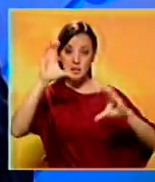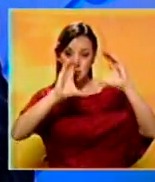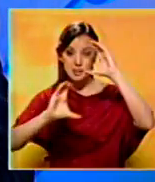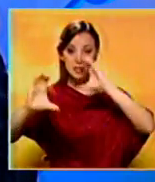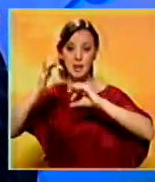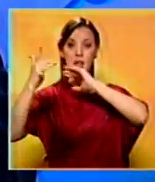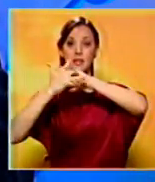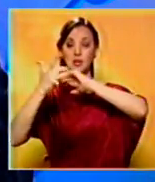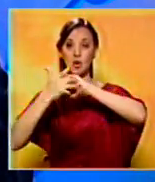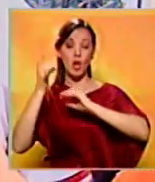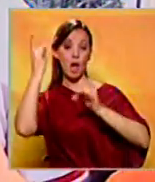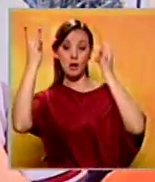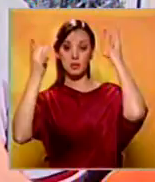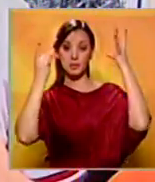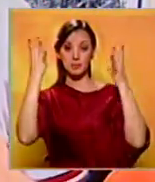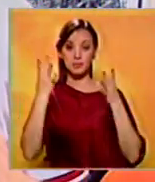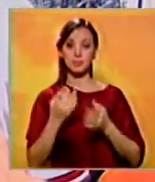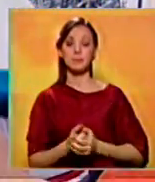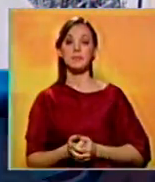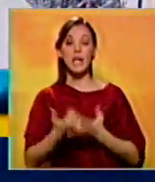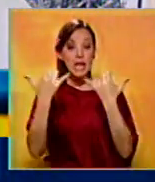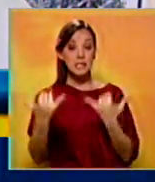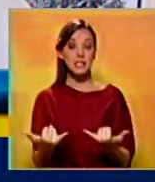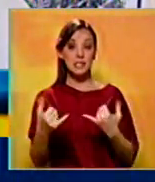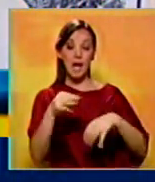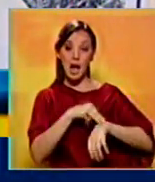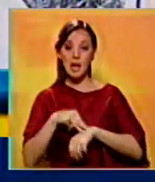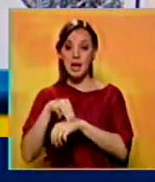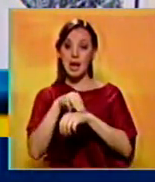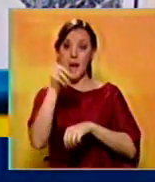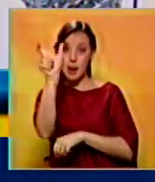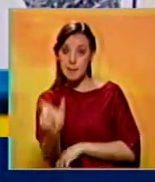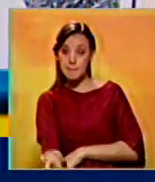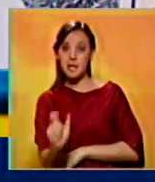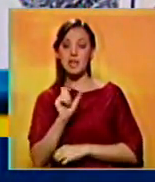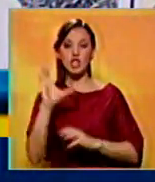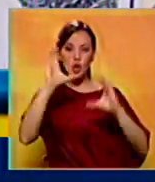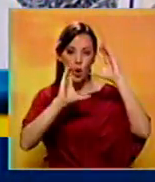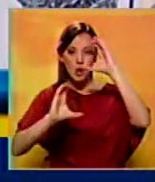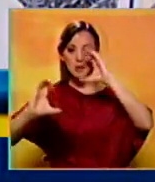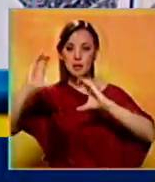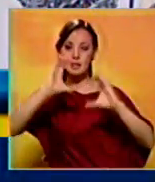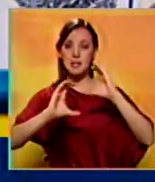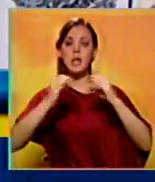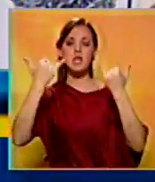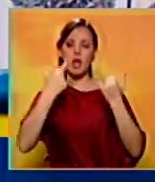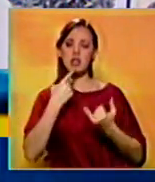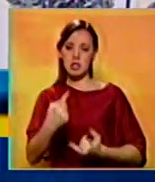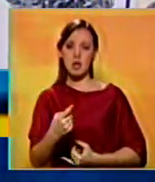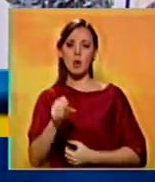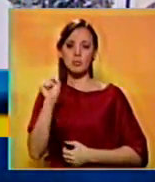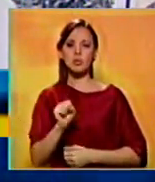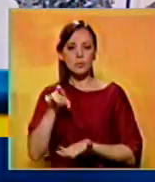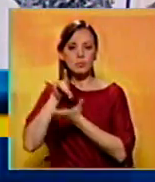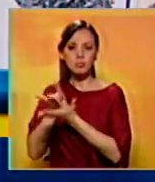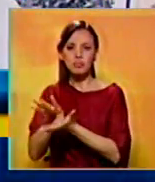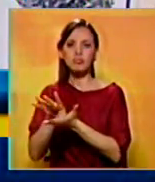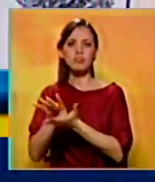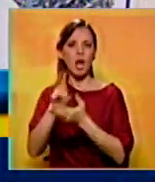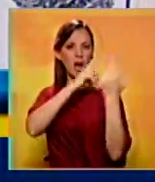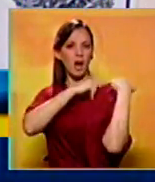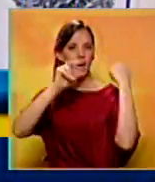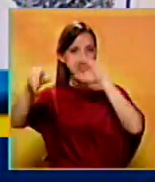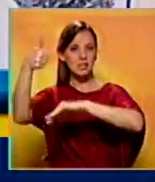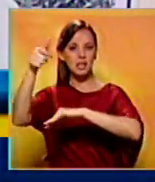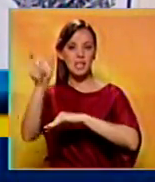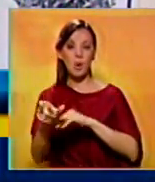tecnología e Innovación ya el ministro de ciencia viceministro de ciencia y tecnología Carlos figuera accedió a destituir la directiva de ipostel En vista que